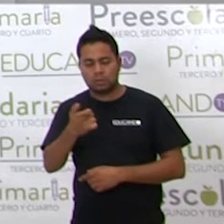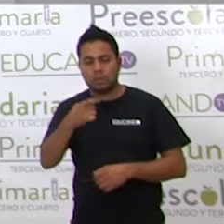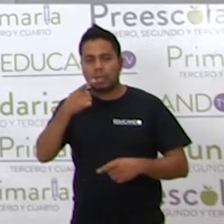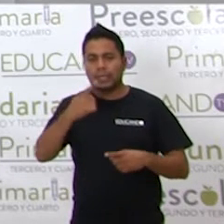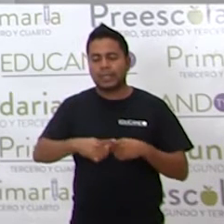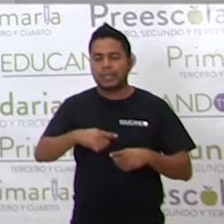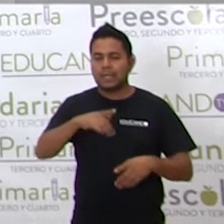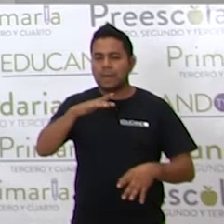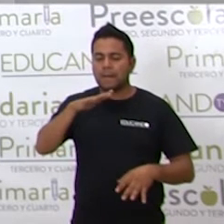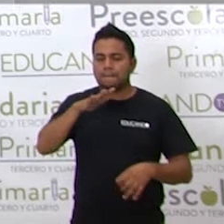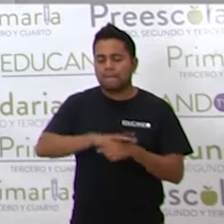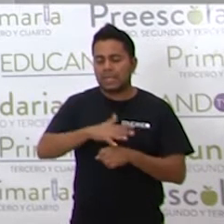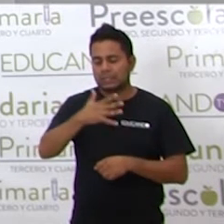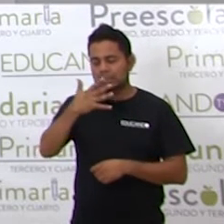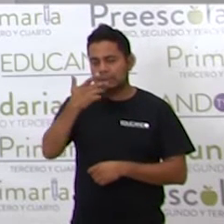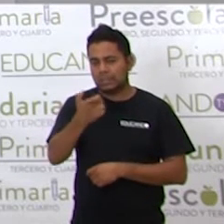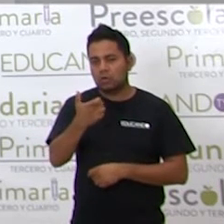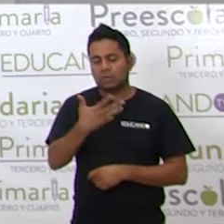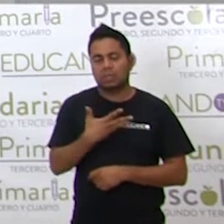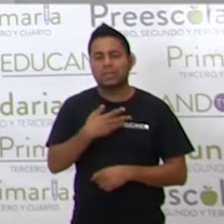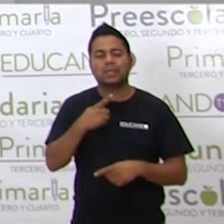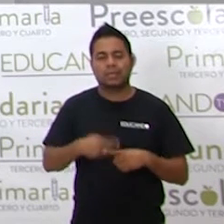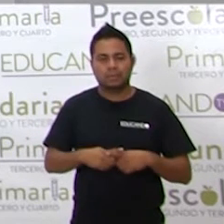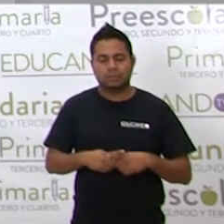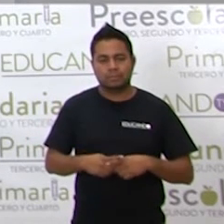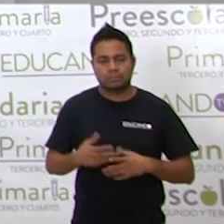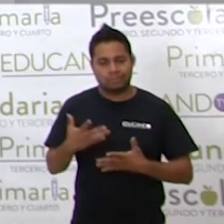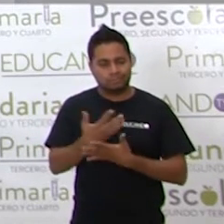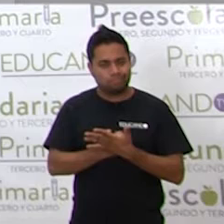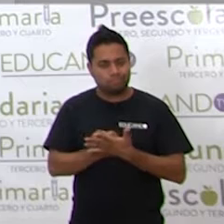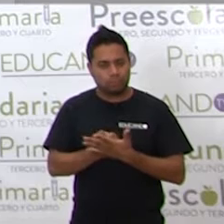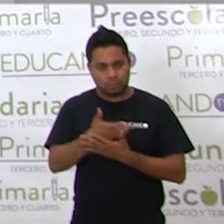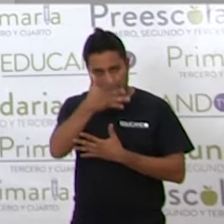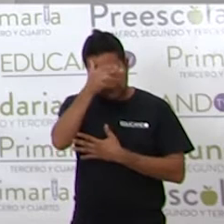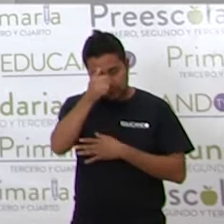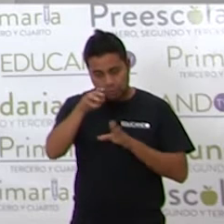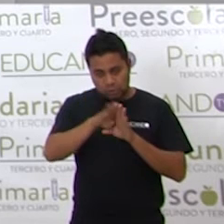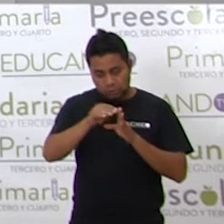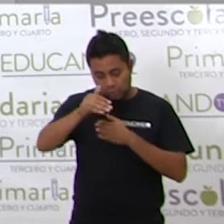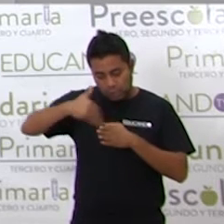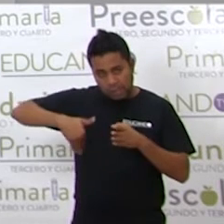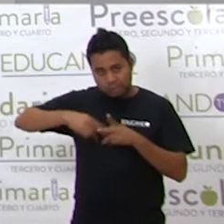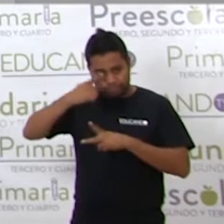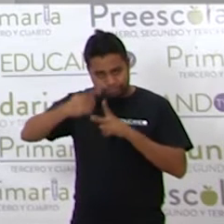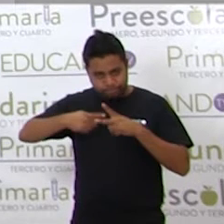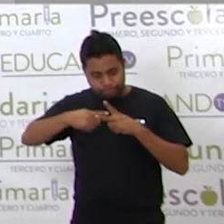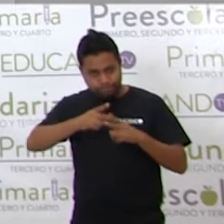dinero? Bien, ¿recuerdas cómo resolvimos el problema anterior?